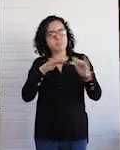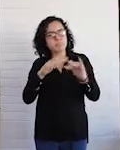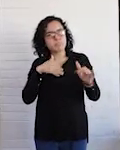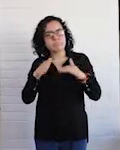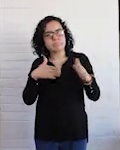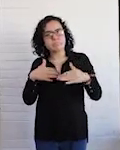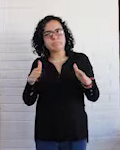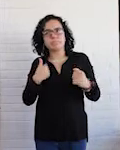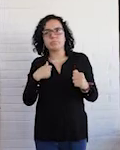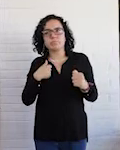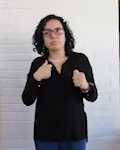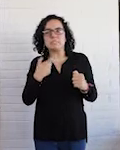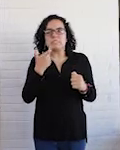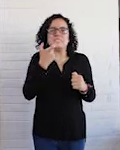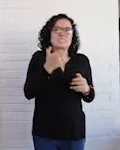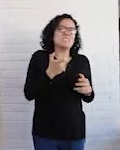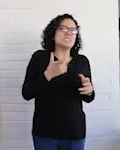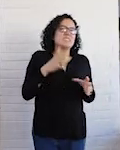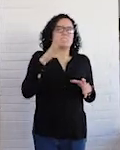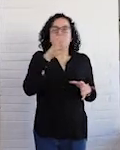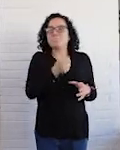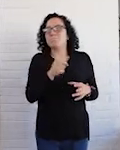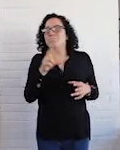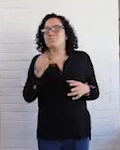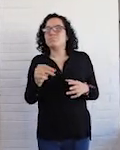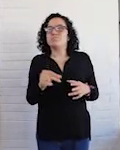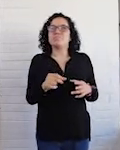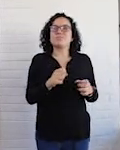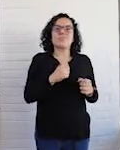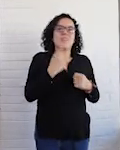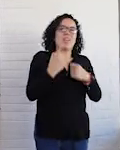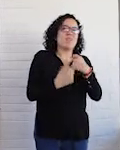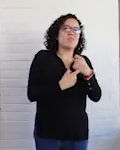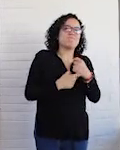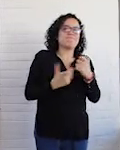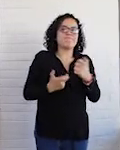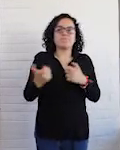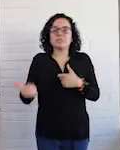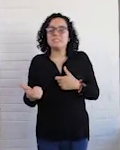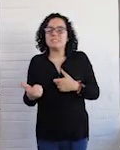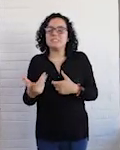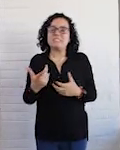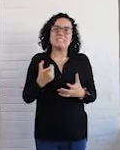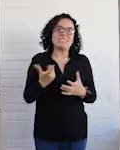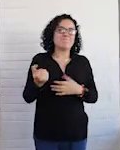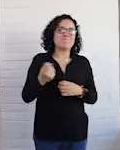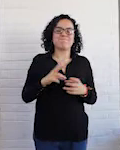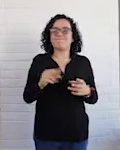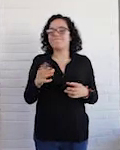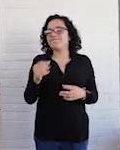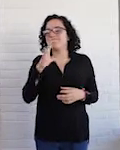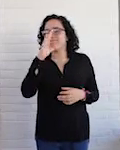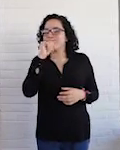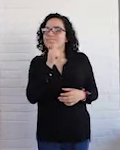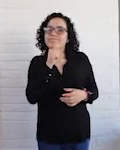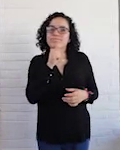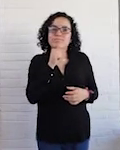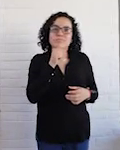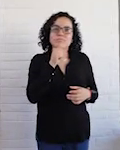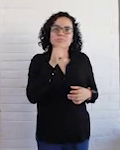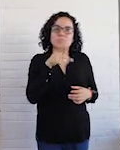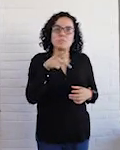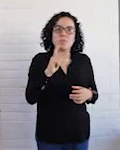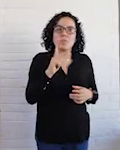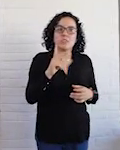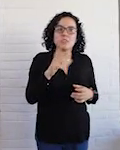no tiene para el gasto, que no le va a alcanzar, que a lo mejor regresa algo a la hora de pagar en la caja y estoy profundamente enamorada que si regresa algo